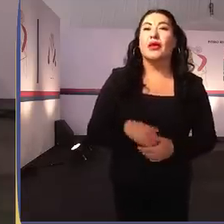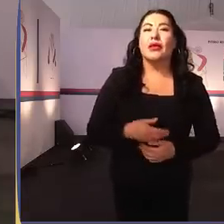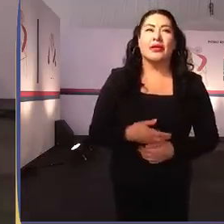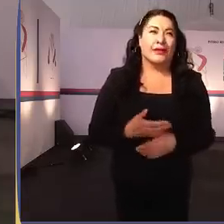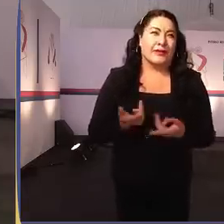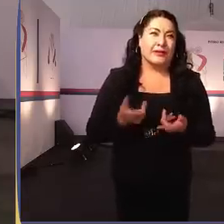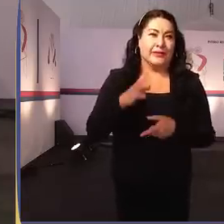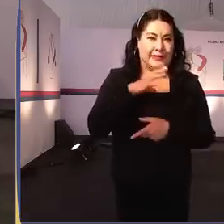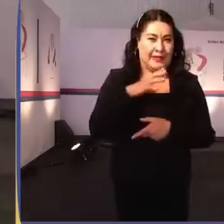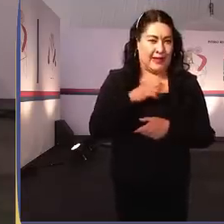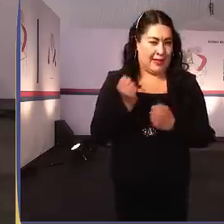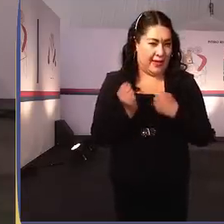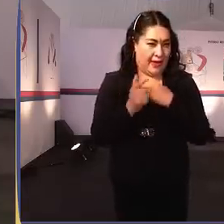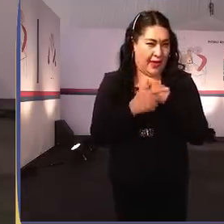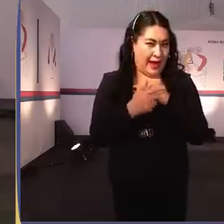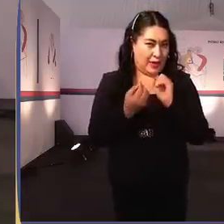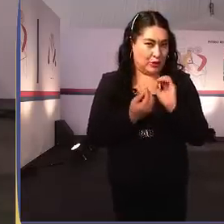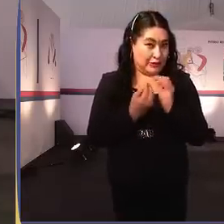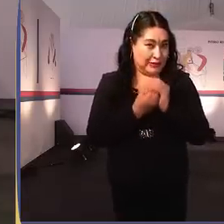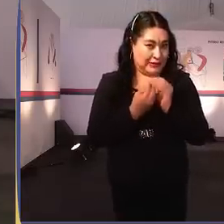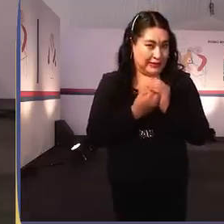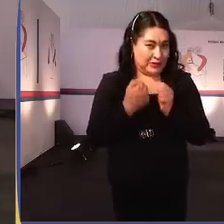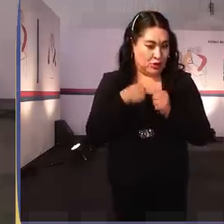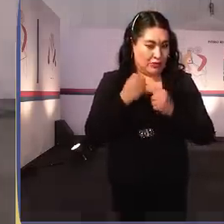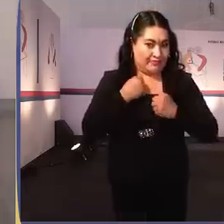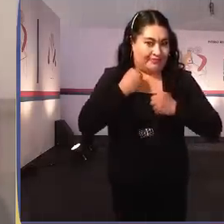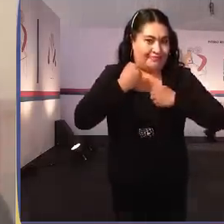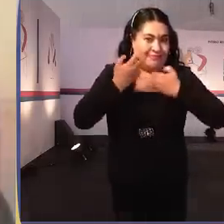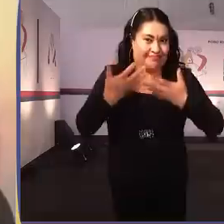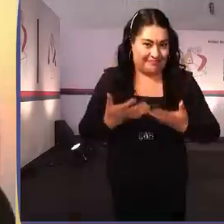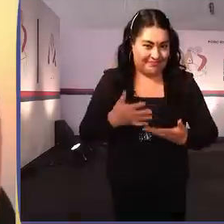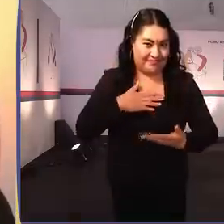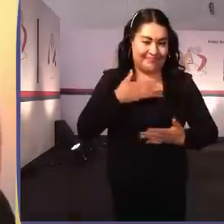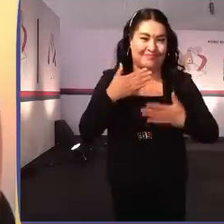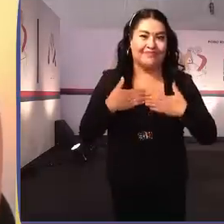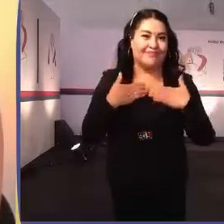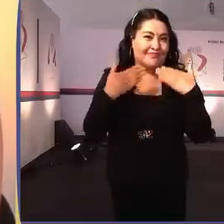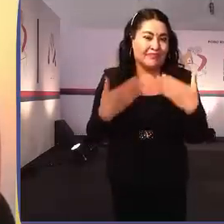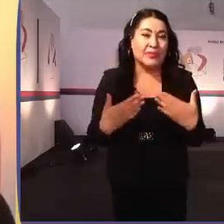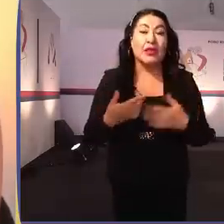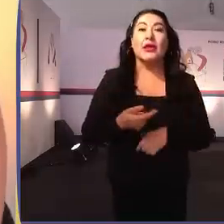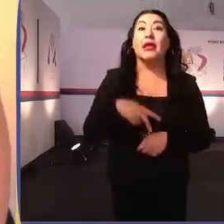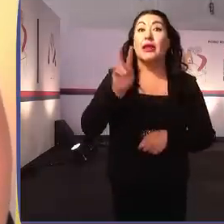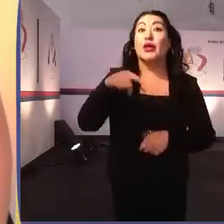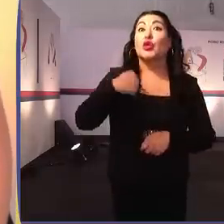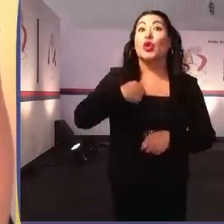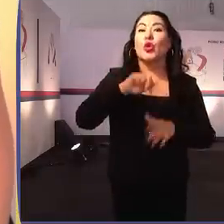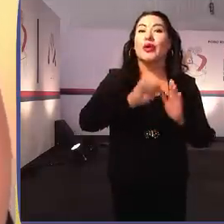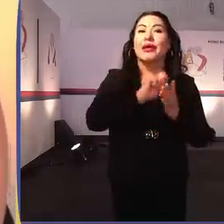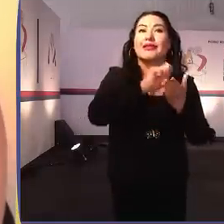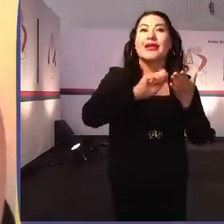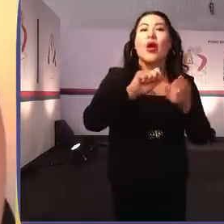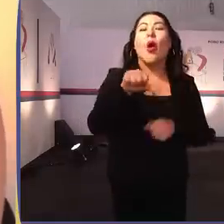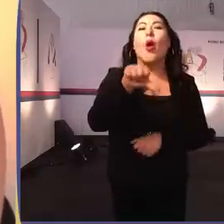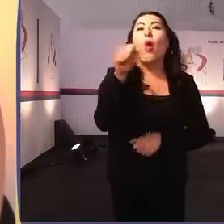Es que hay un secreto que voy a confesar esta tarde. La verdad es que yo he escrito 11 libros.